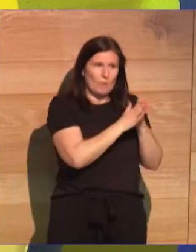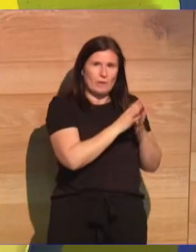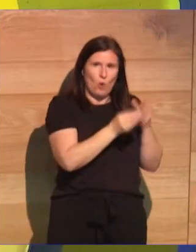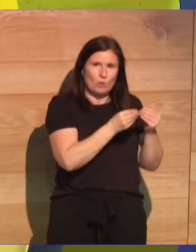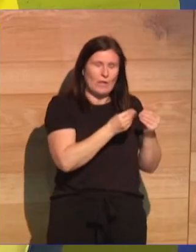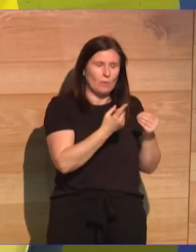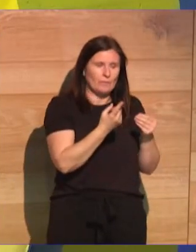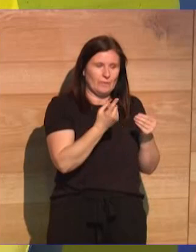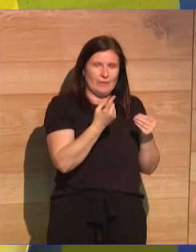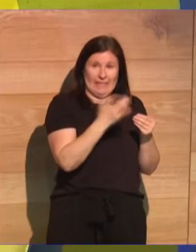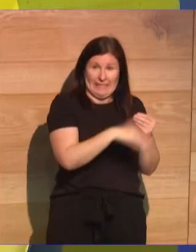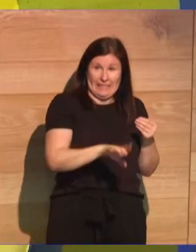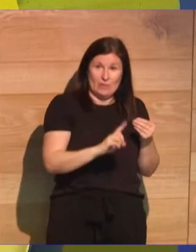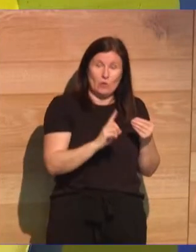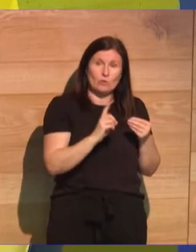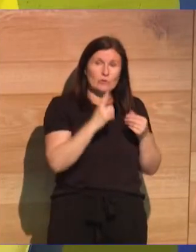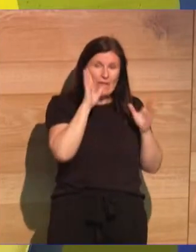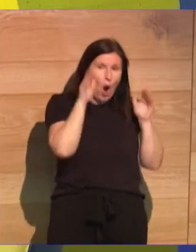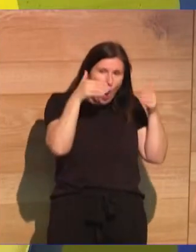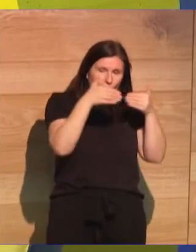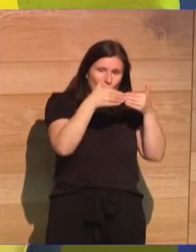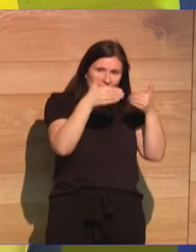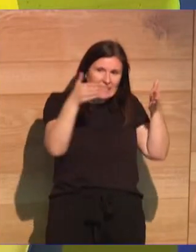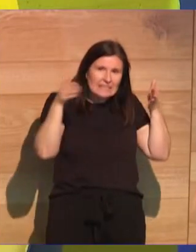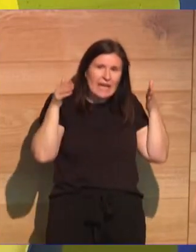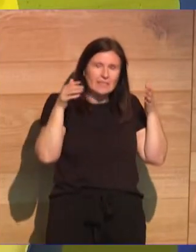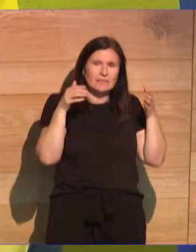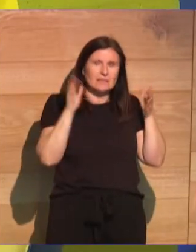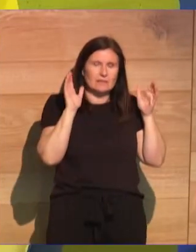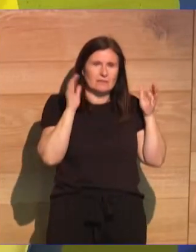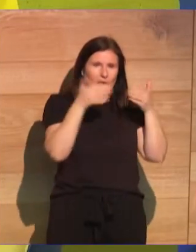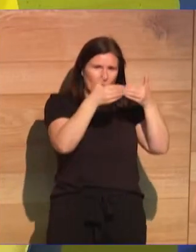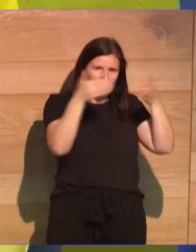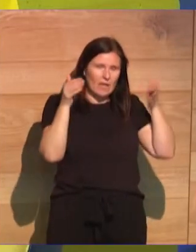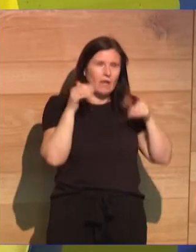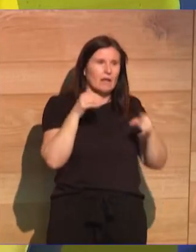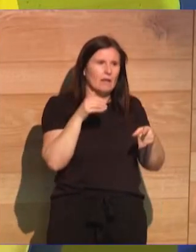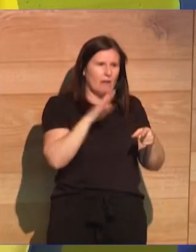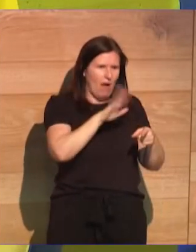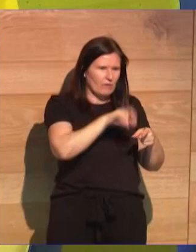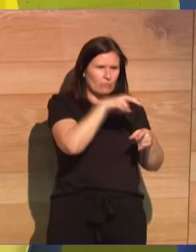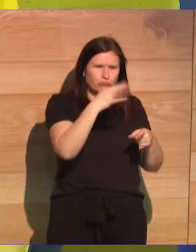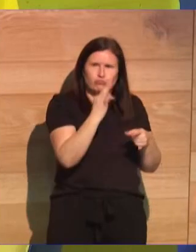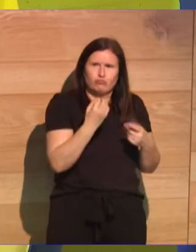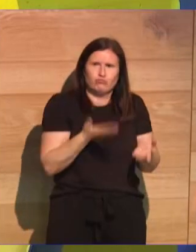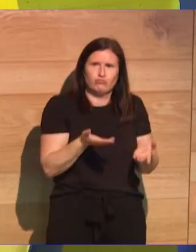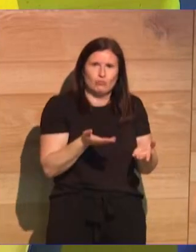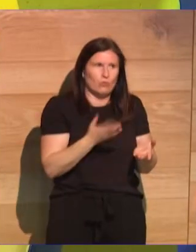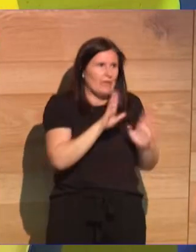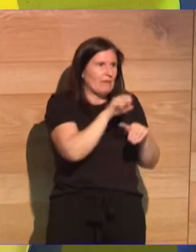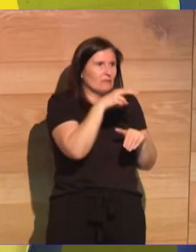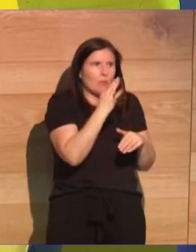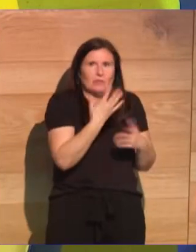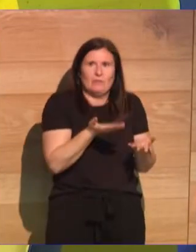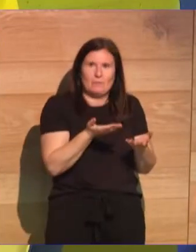niños autistas y parece que da resultados. Joder, pues si al final da resultados, ¿por qué no